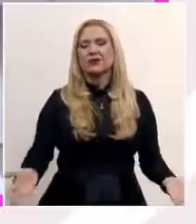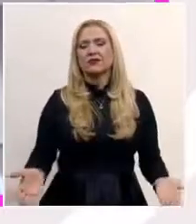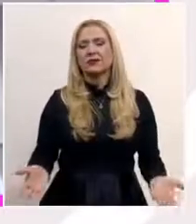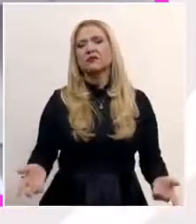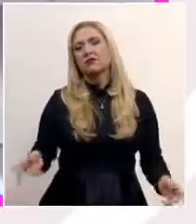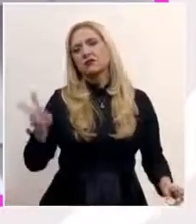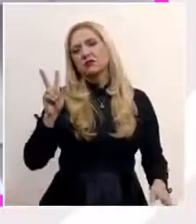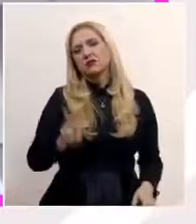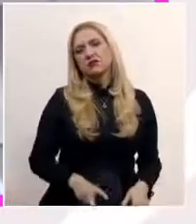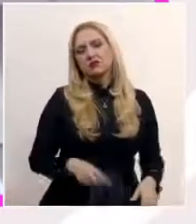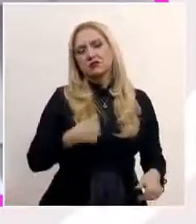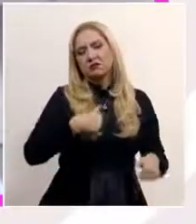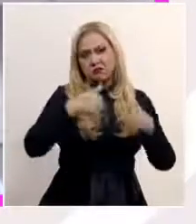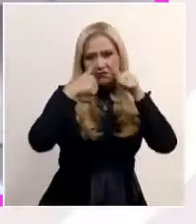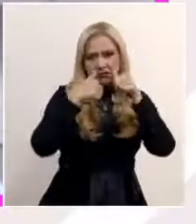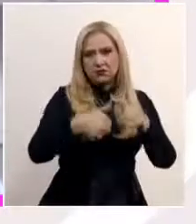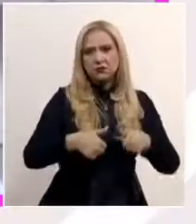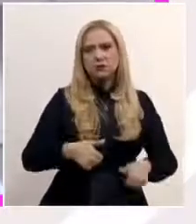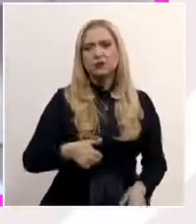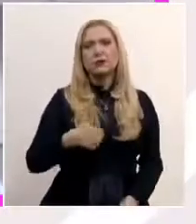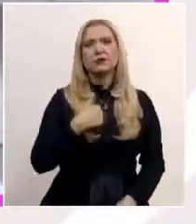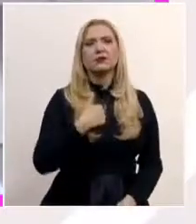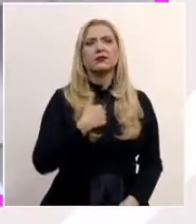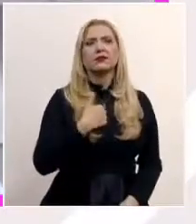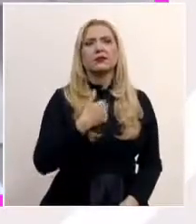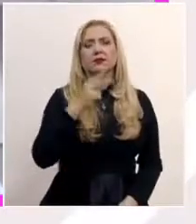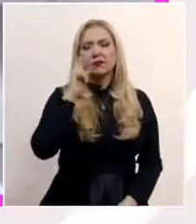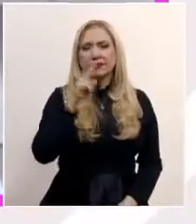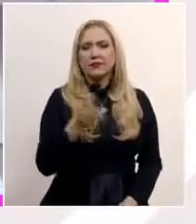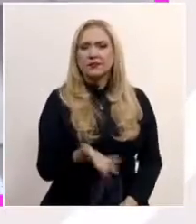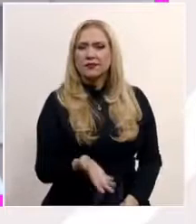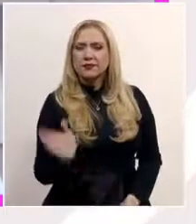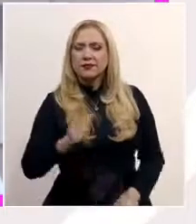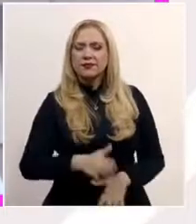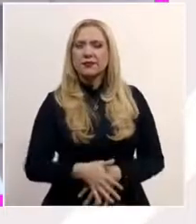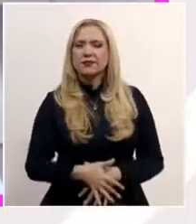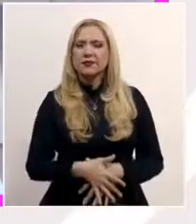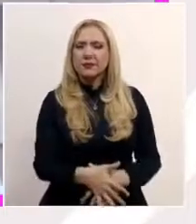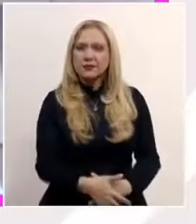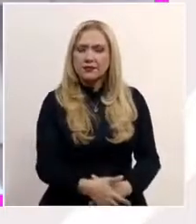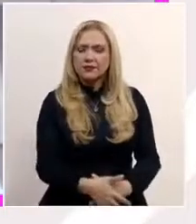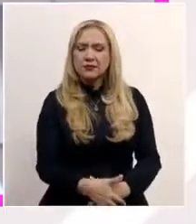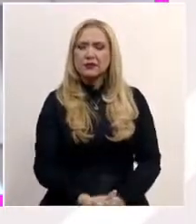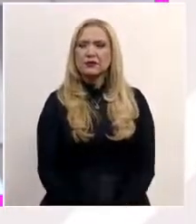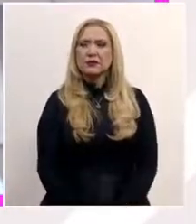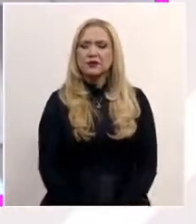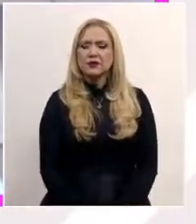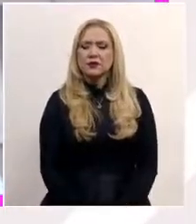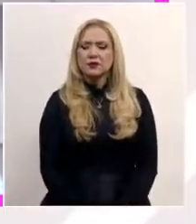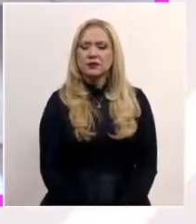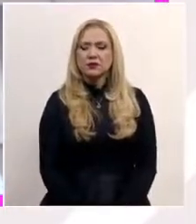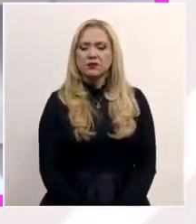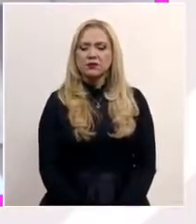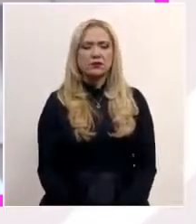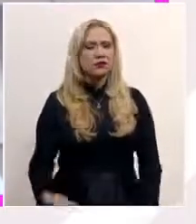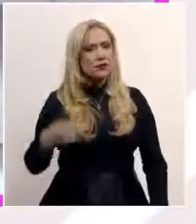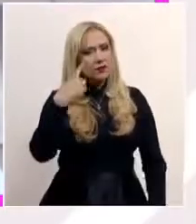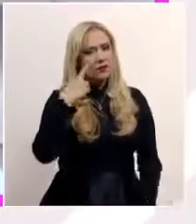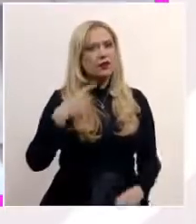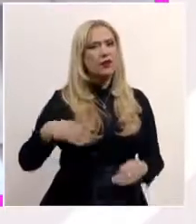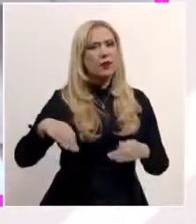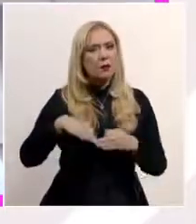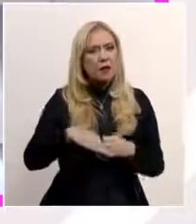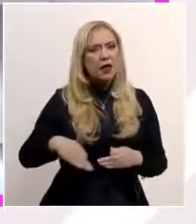¿no? Y nos ocupan, pero de verdad el despido por embarazo es algo que, que cada